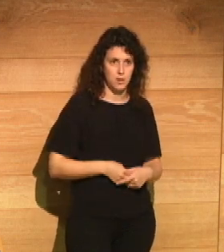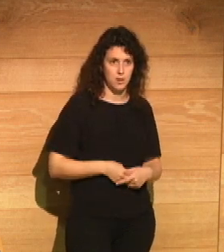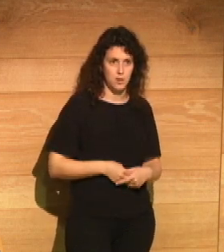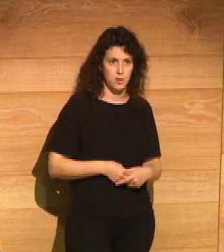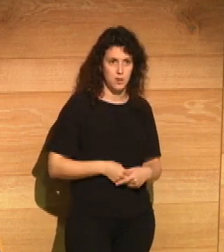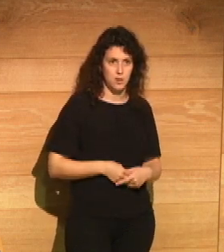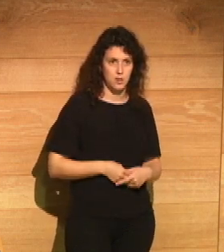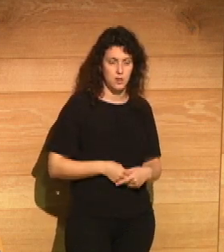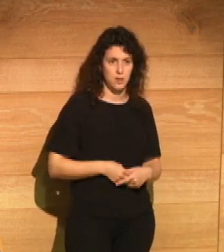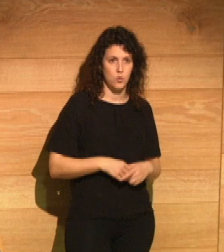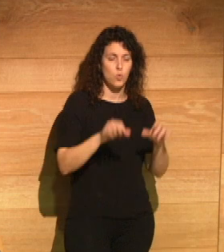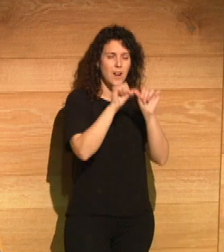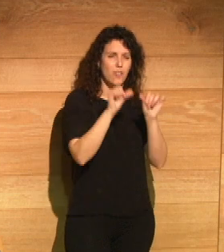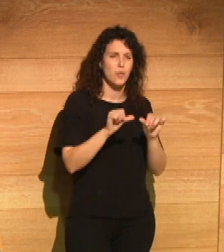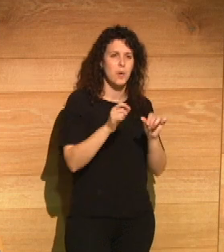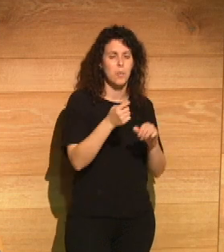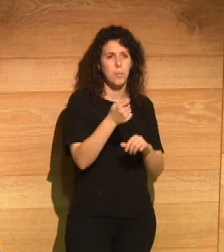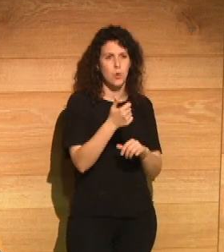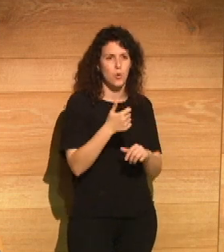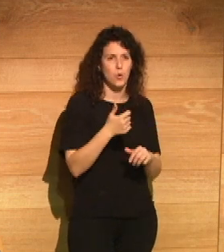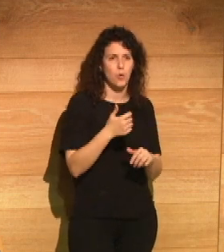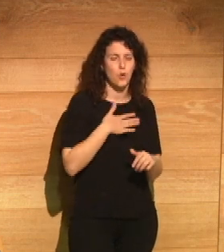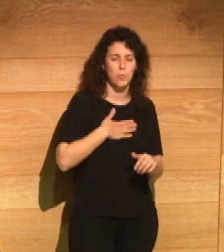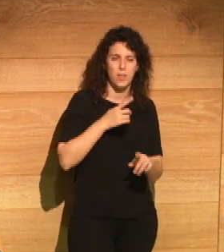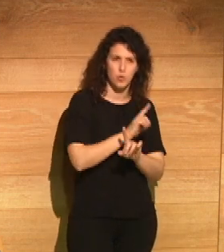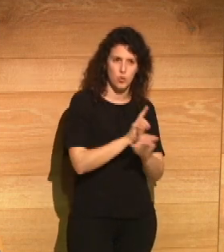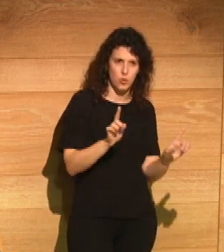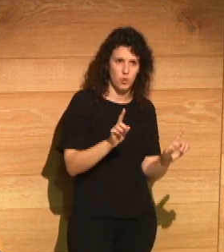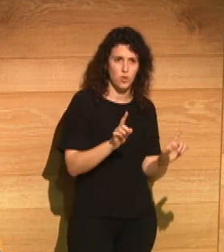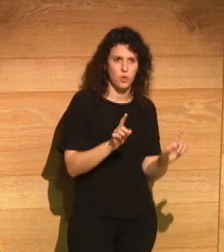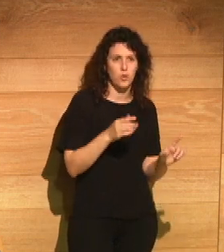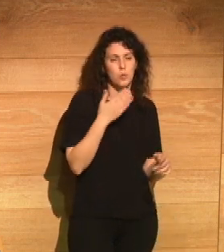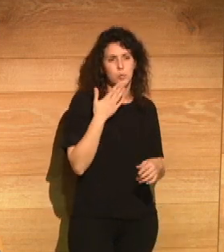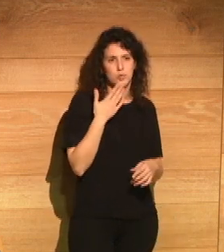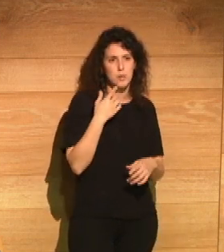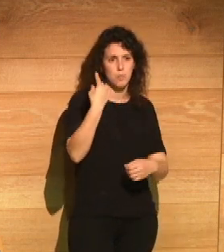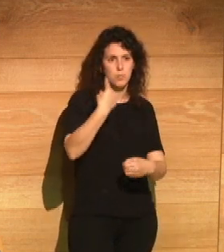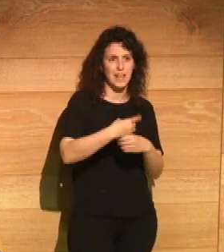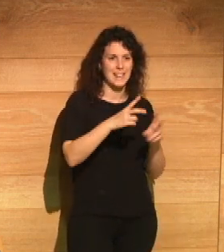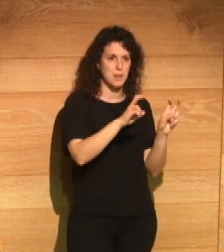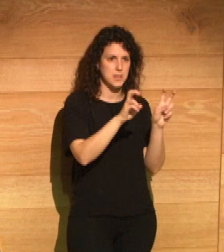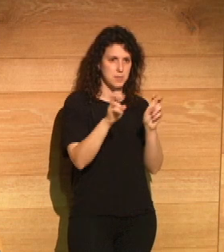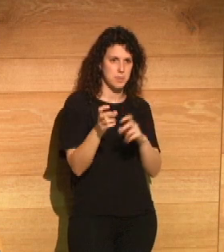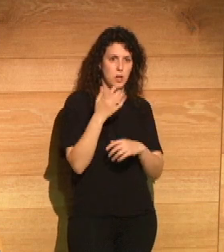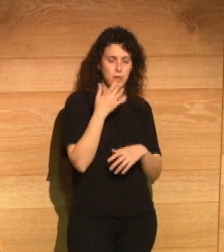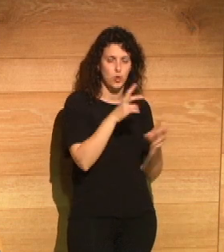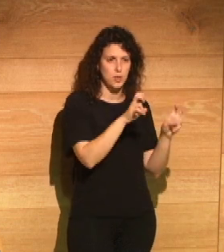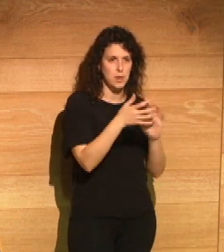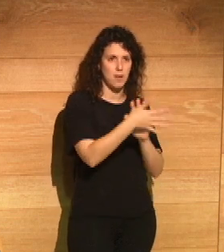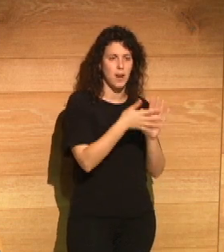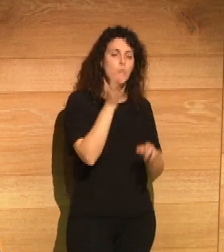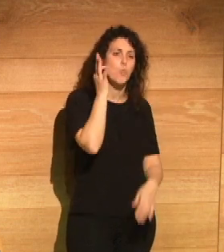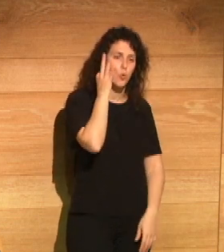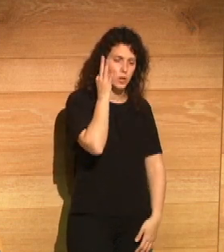Y que es de alguna manera un poco incómodo, que es como la imposición de ciertos temas. Tenemos que hablar de temas de